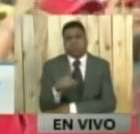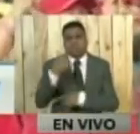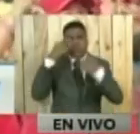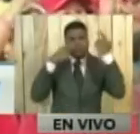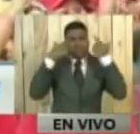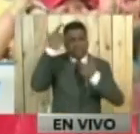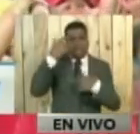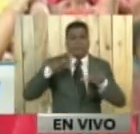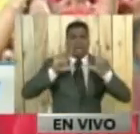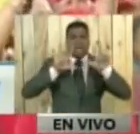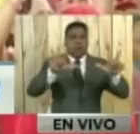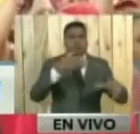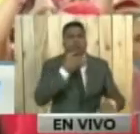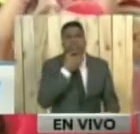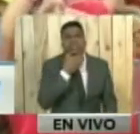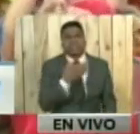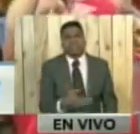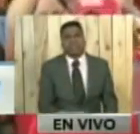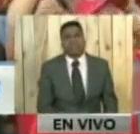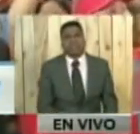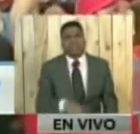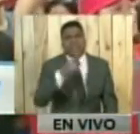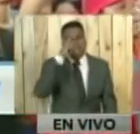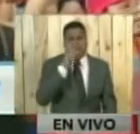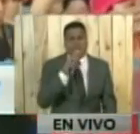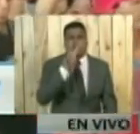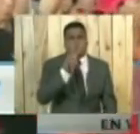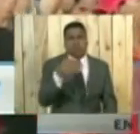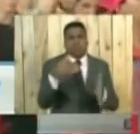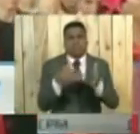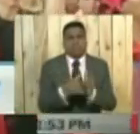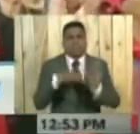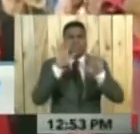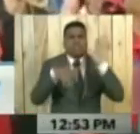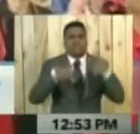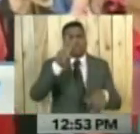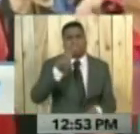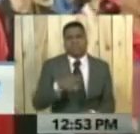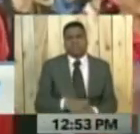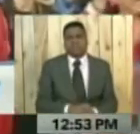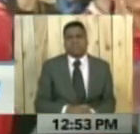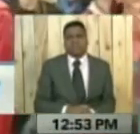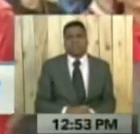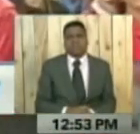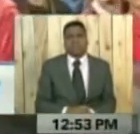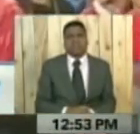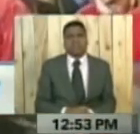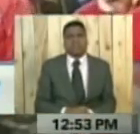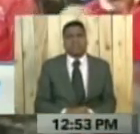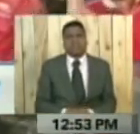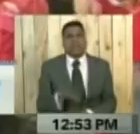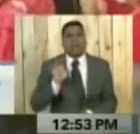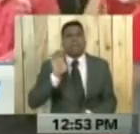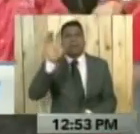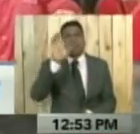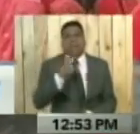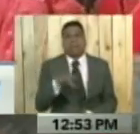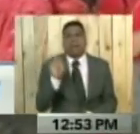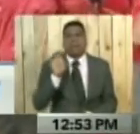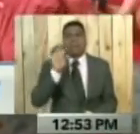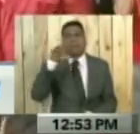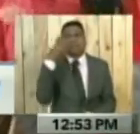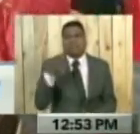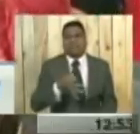el 8 de diciembre del año 2012. Patria. Patria para siempre, patria